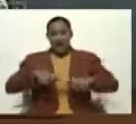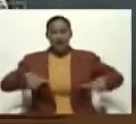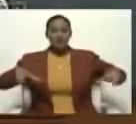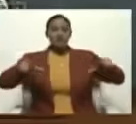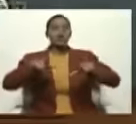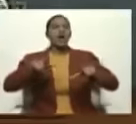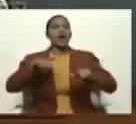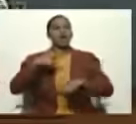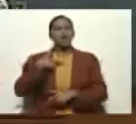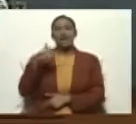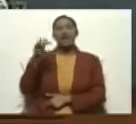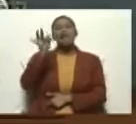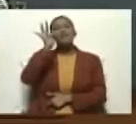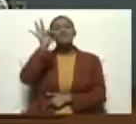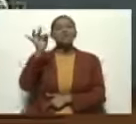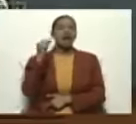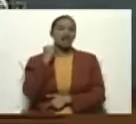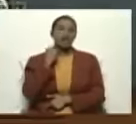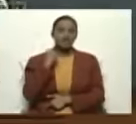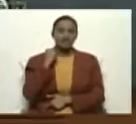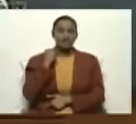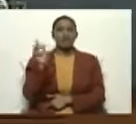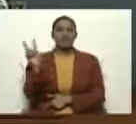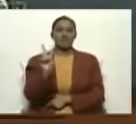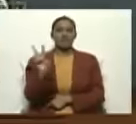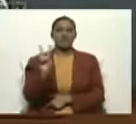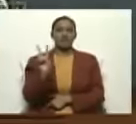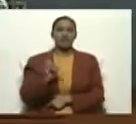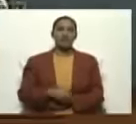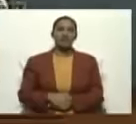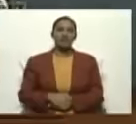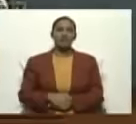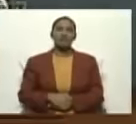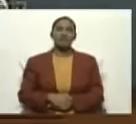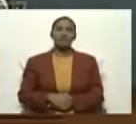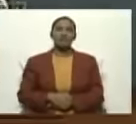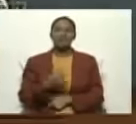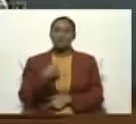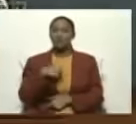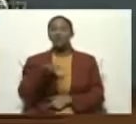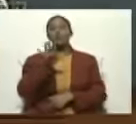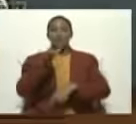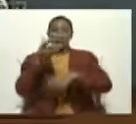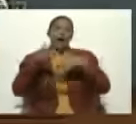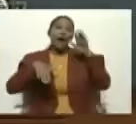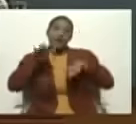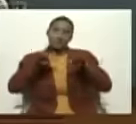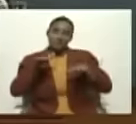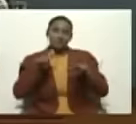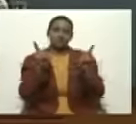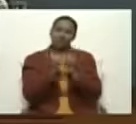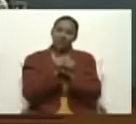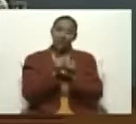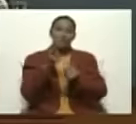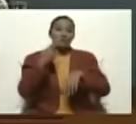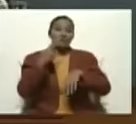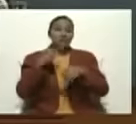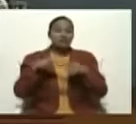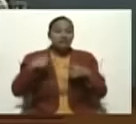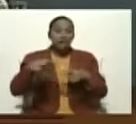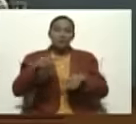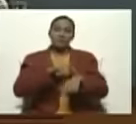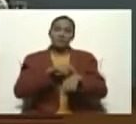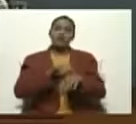de Venezuela. Lo seguimos a veces, no siempre tenemos todo el tiempo, pero en muchas oportunidades después que él